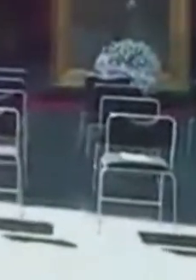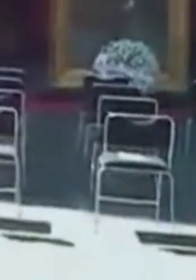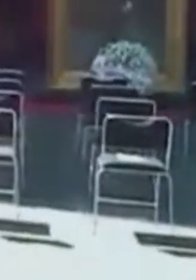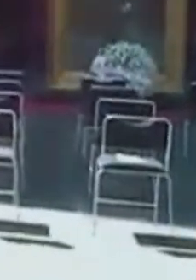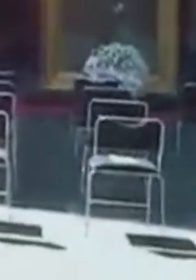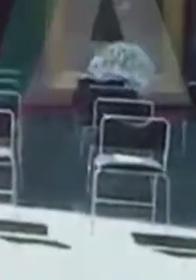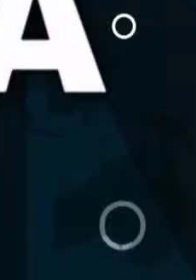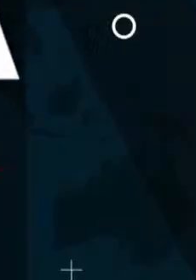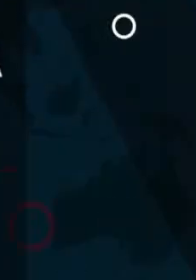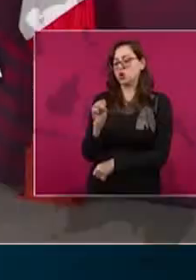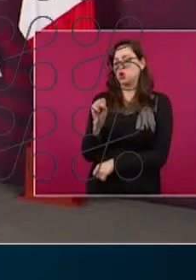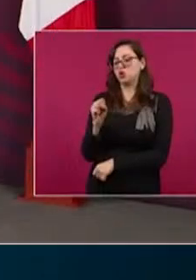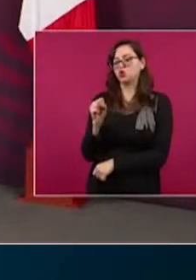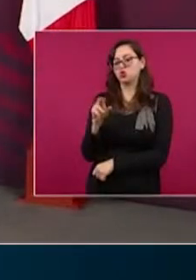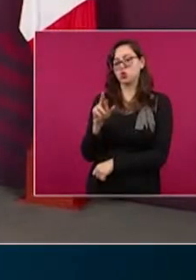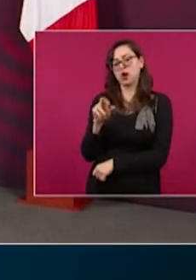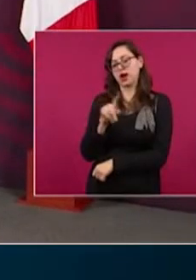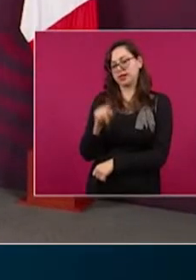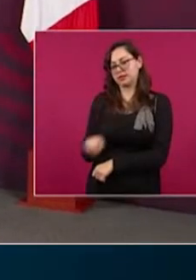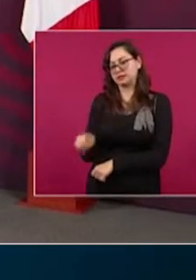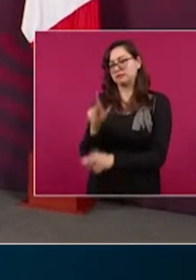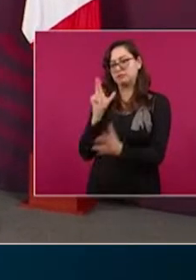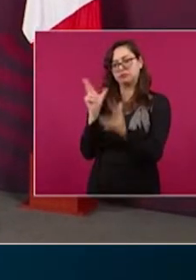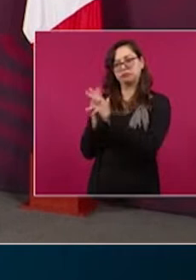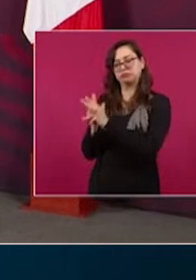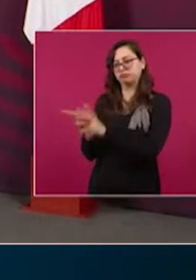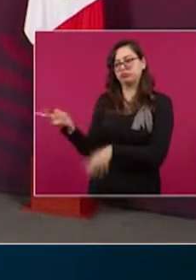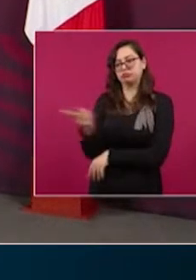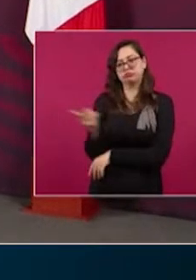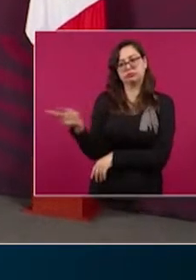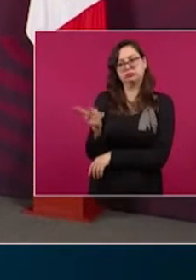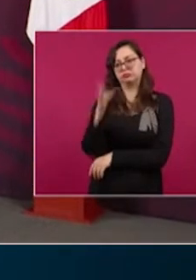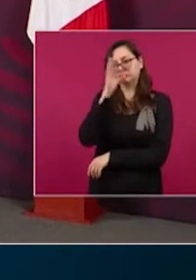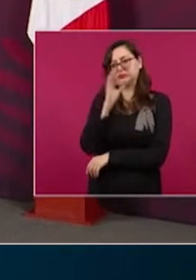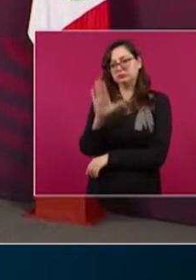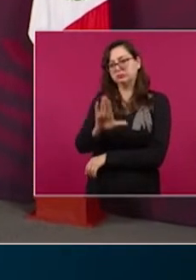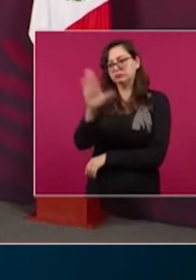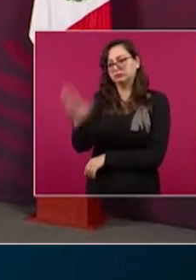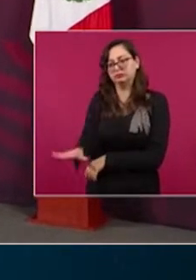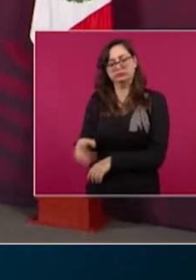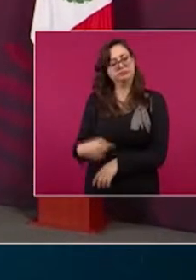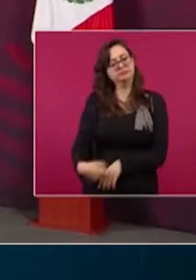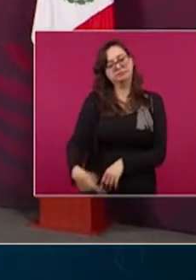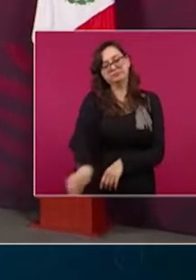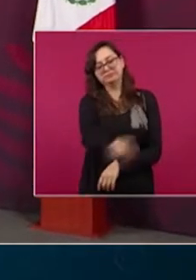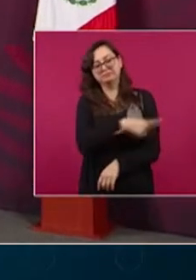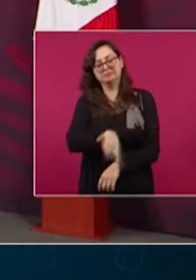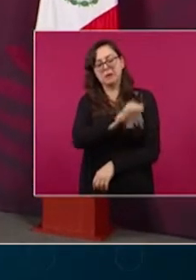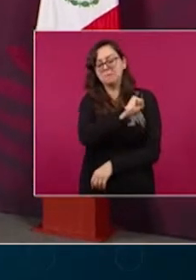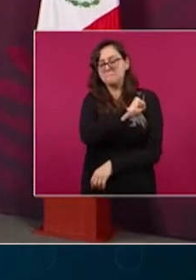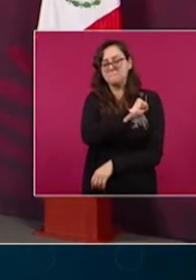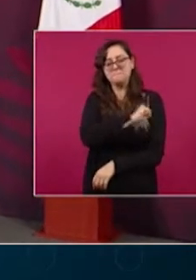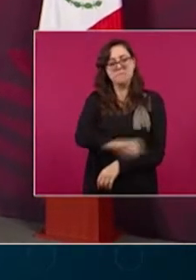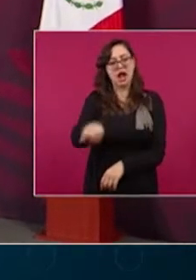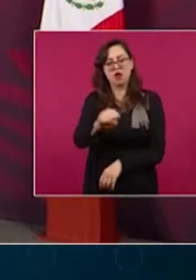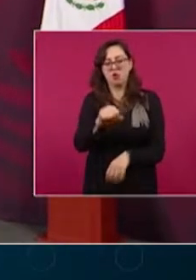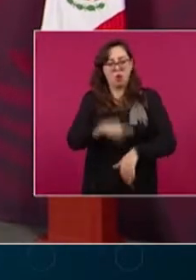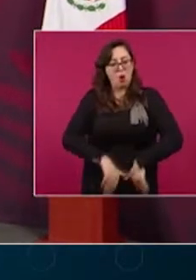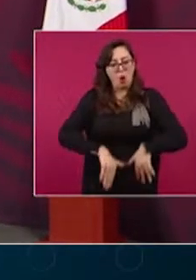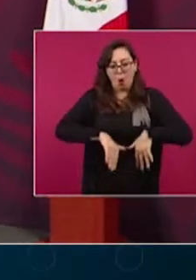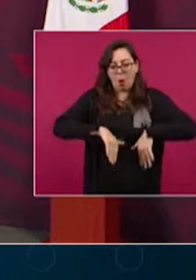del rescate. Y también en su conferencia matutina, el mandatario mexicano señaló que el juicio a Genaro García